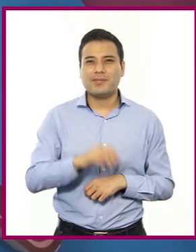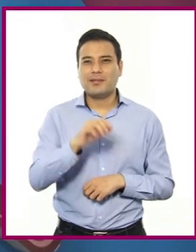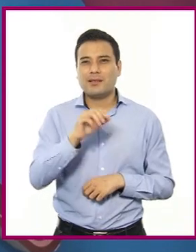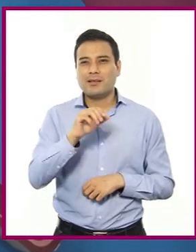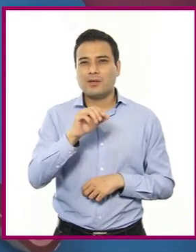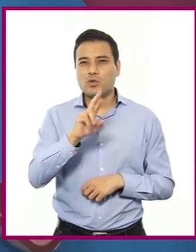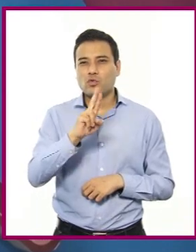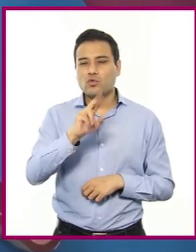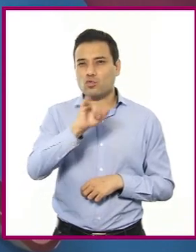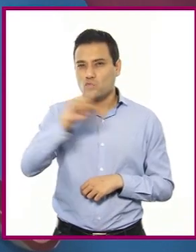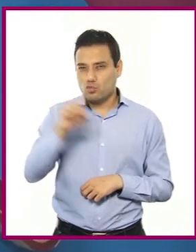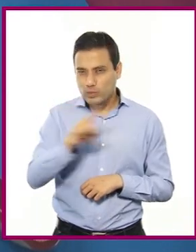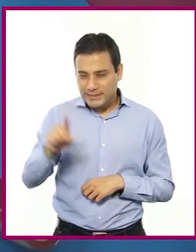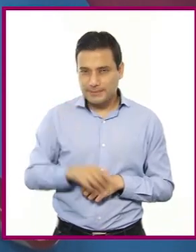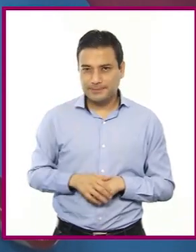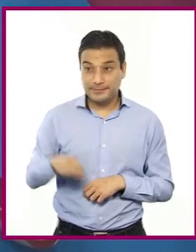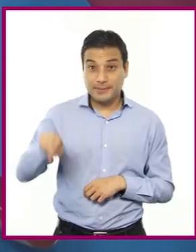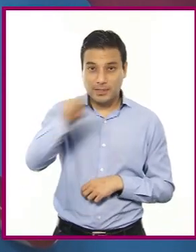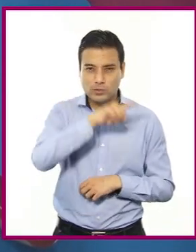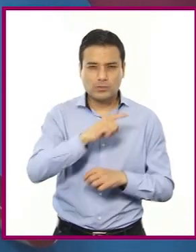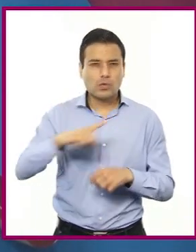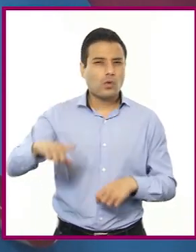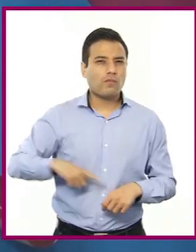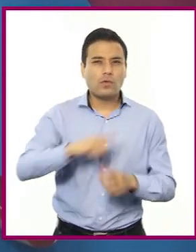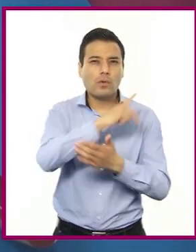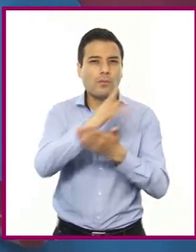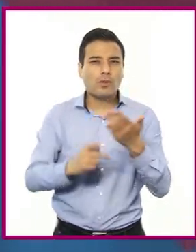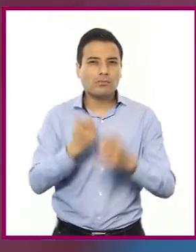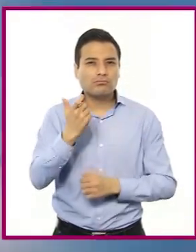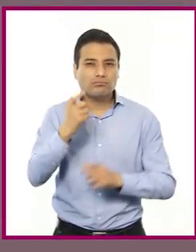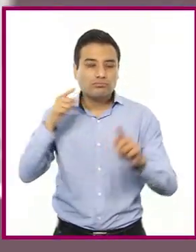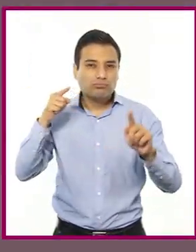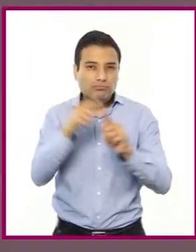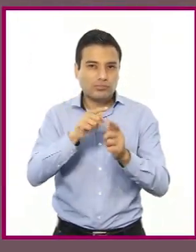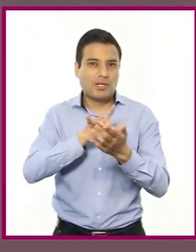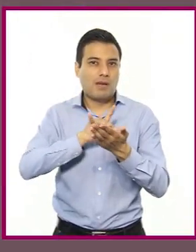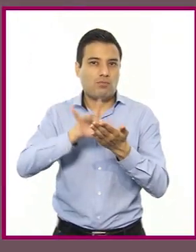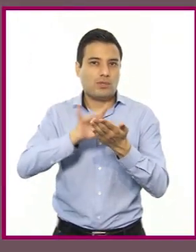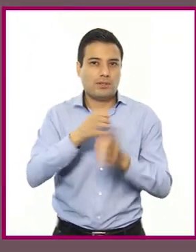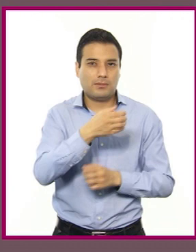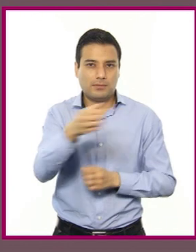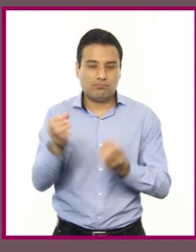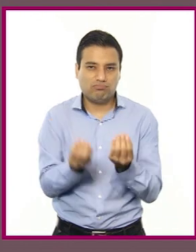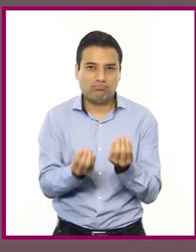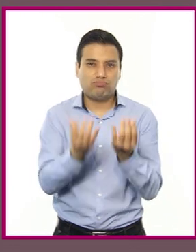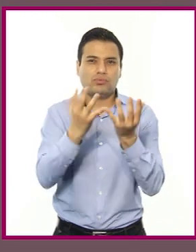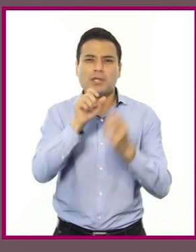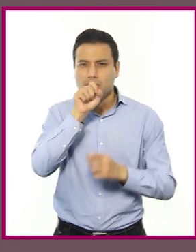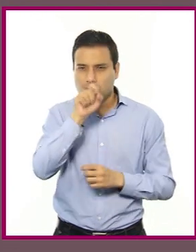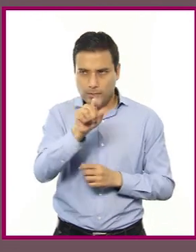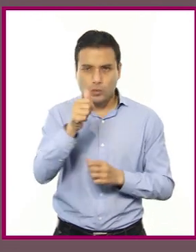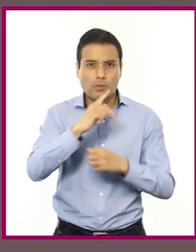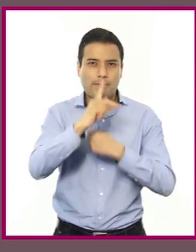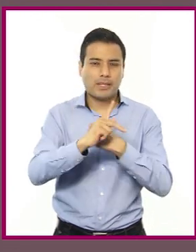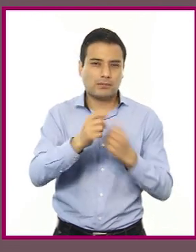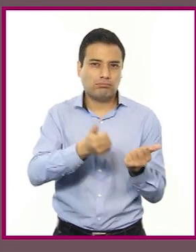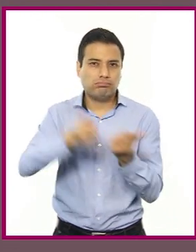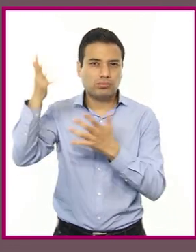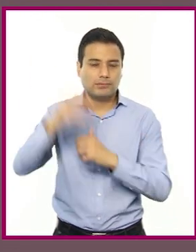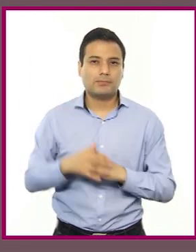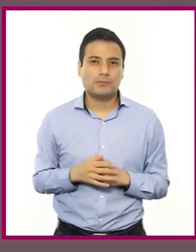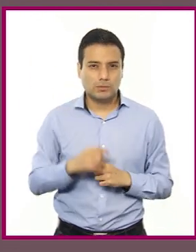políticas económicas se enfocaron en apoyar la agricultura comercial y de exportación. Por ello, se